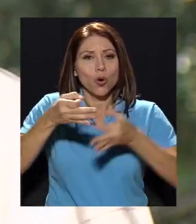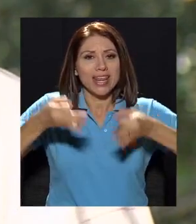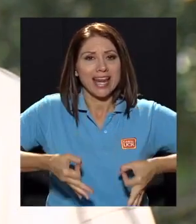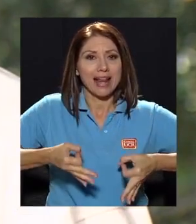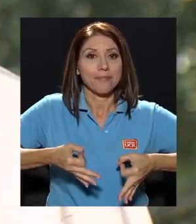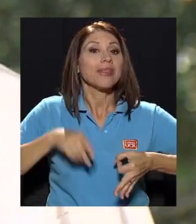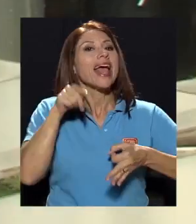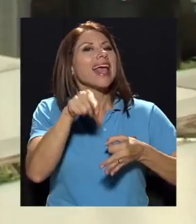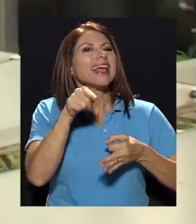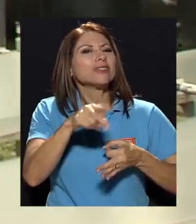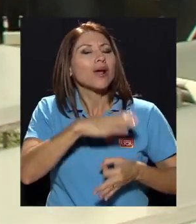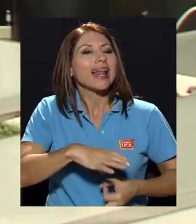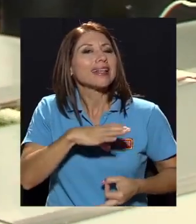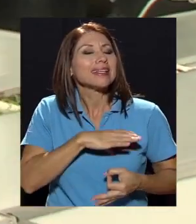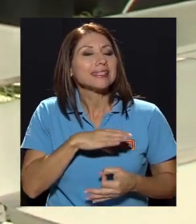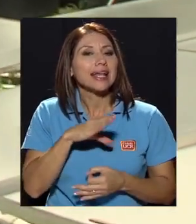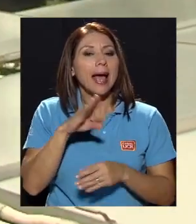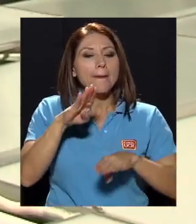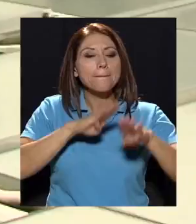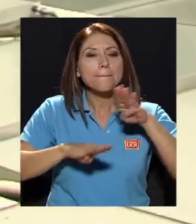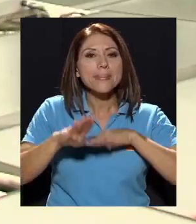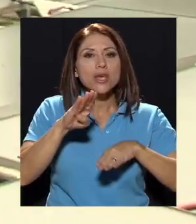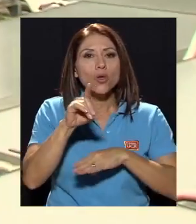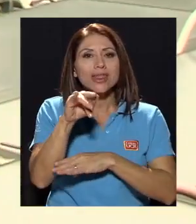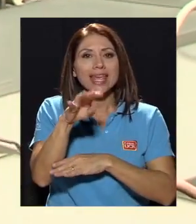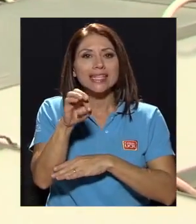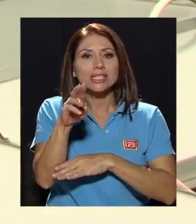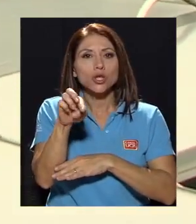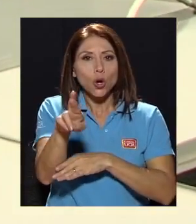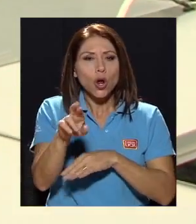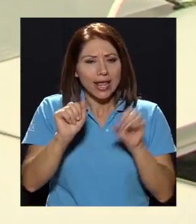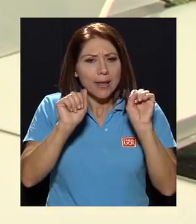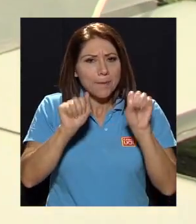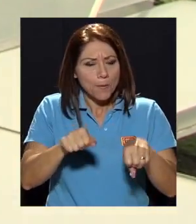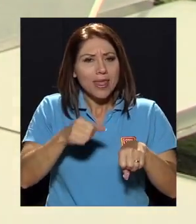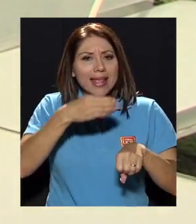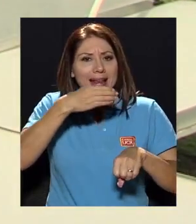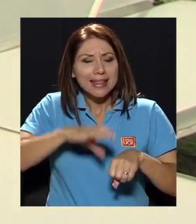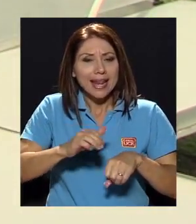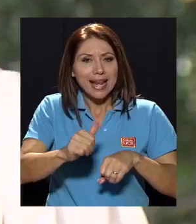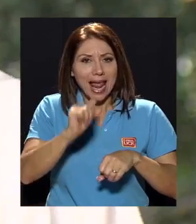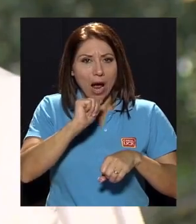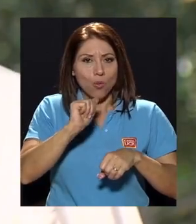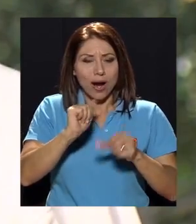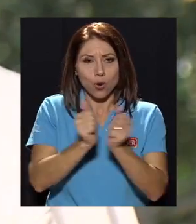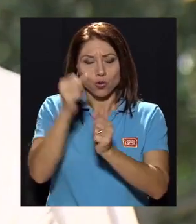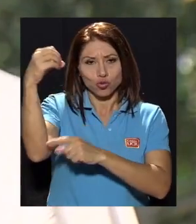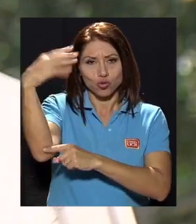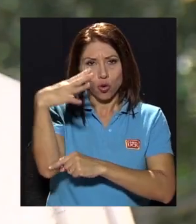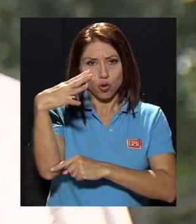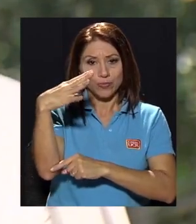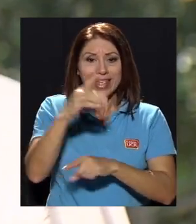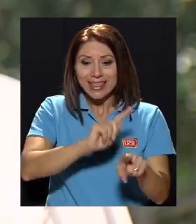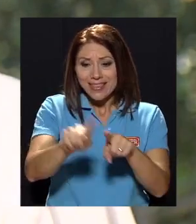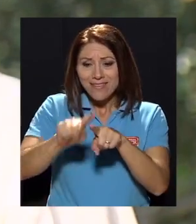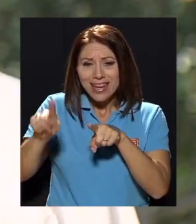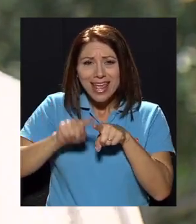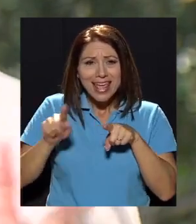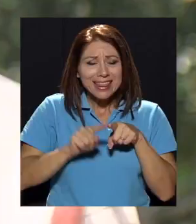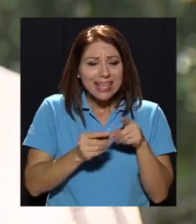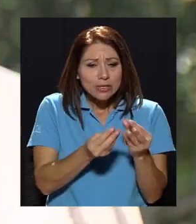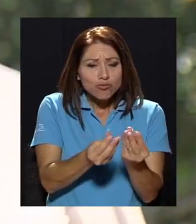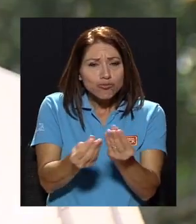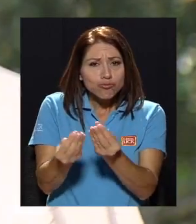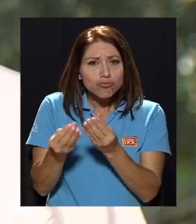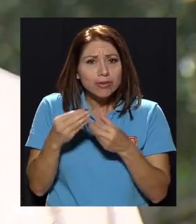el componente de energía solar para calentar el agua y lograr que la comunidad de microorganismos que hacen la biodigestión sea una comunidad